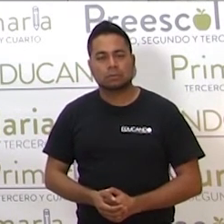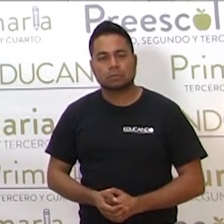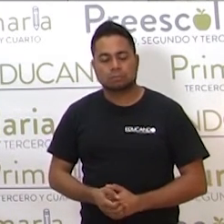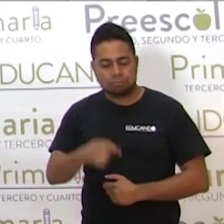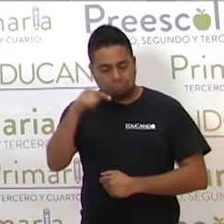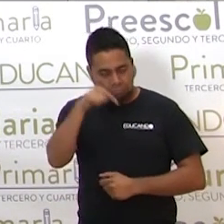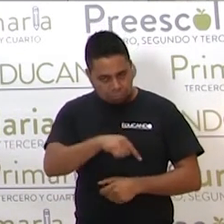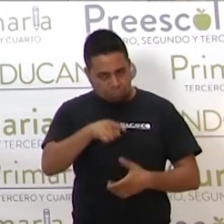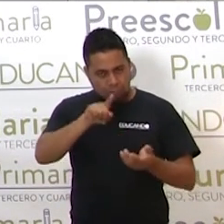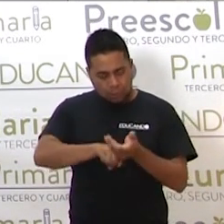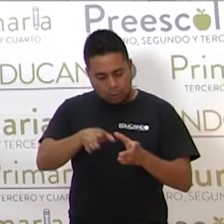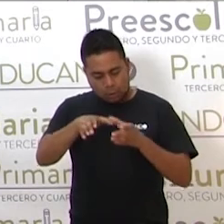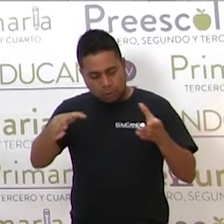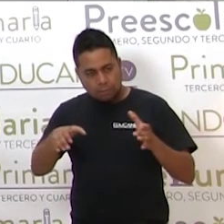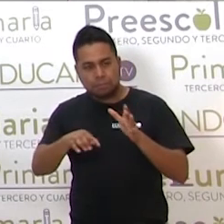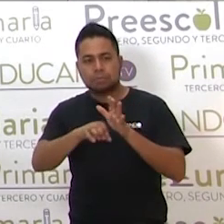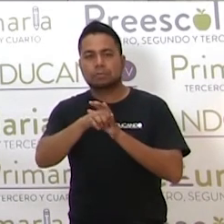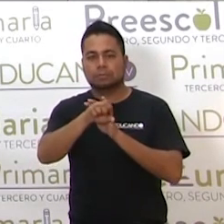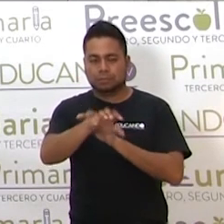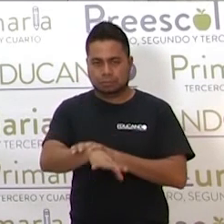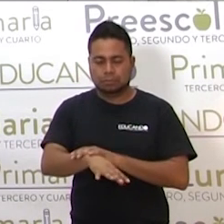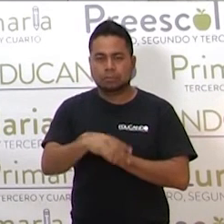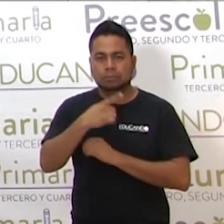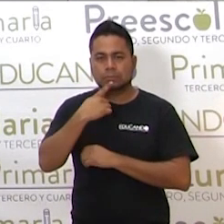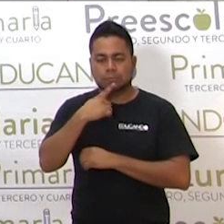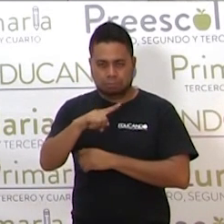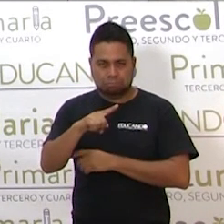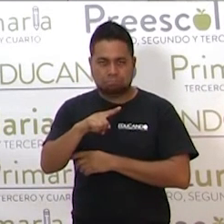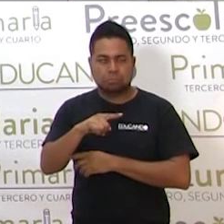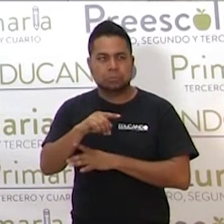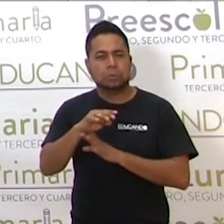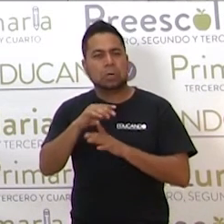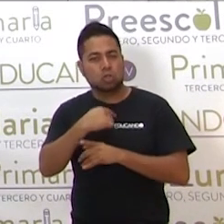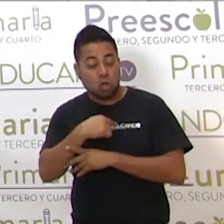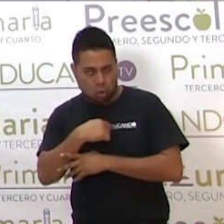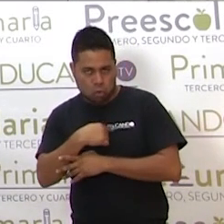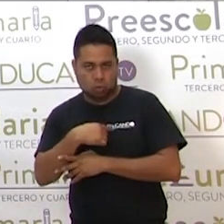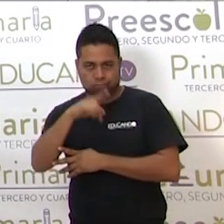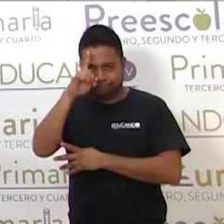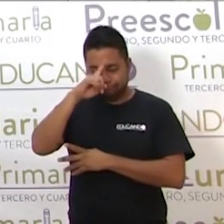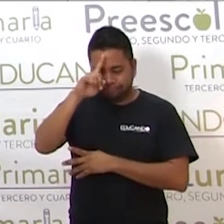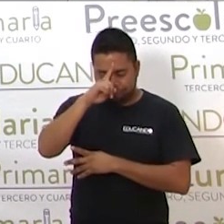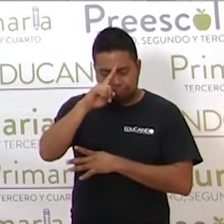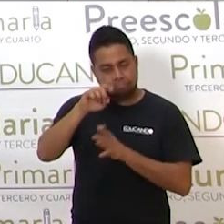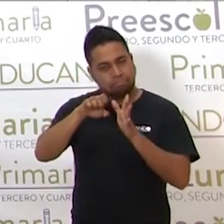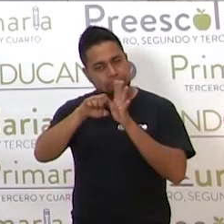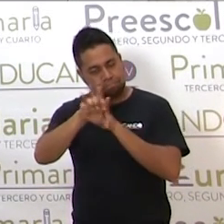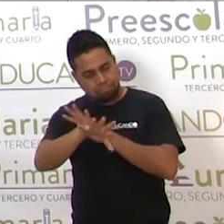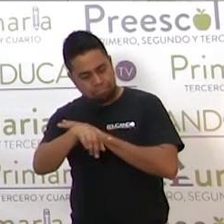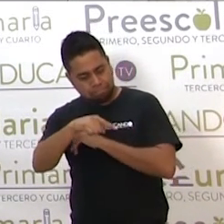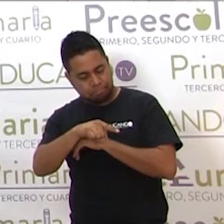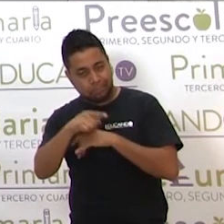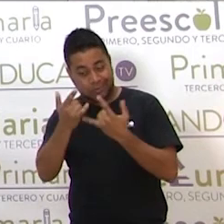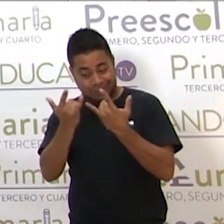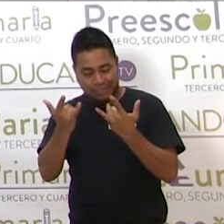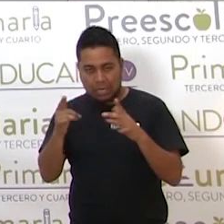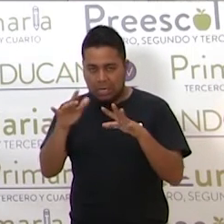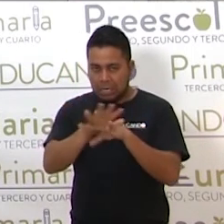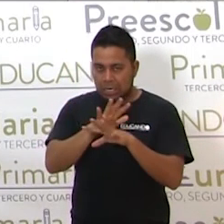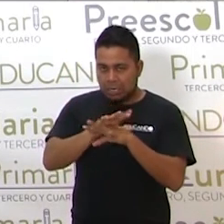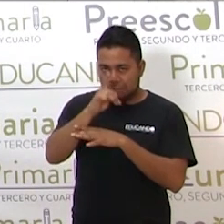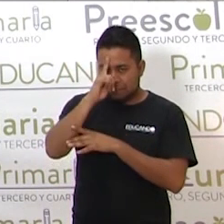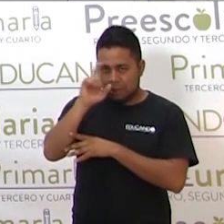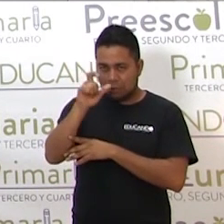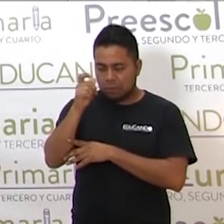Aquí, por ejemplo, yo estoy sugiriendo que podríamos trasladar este relato a la